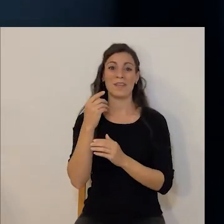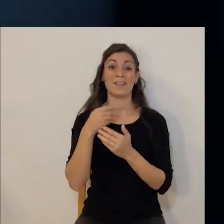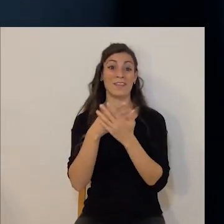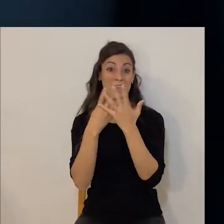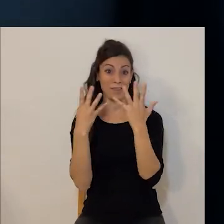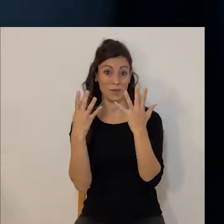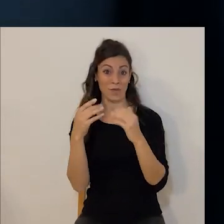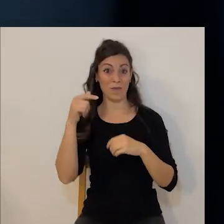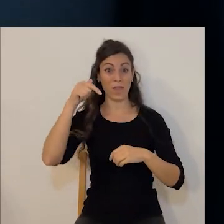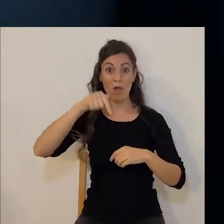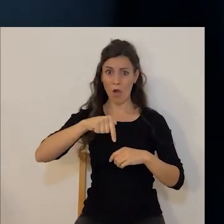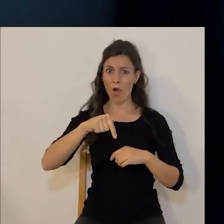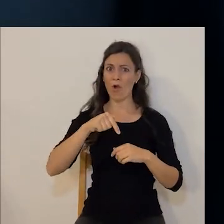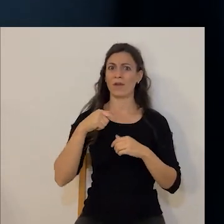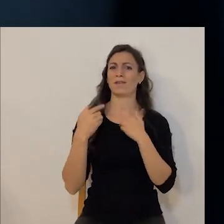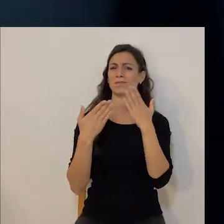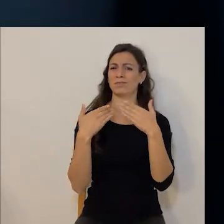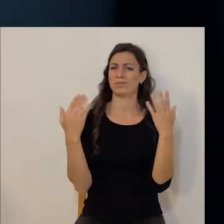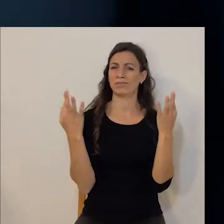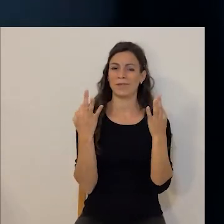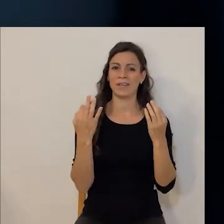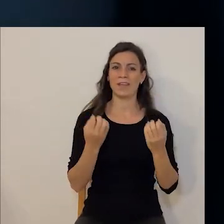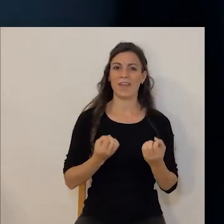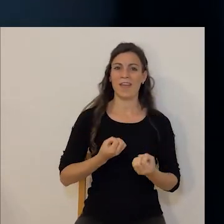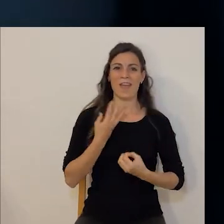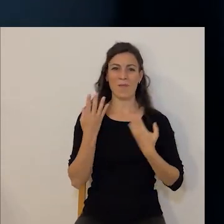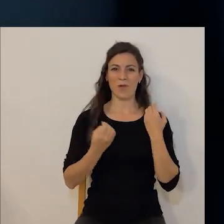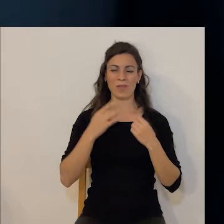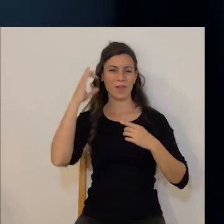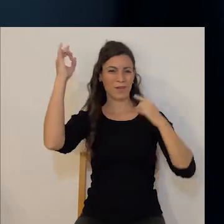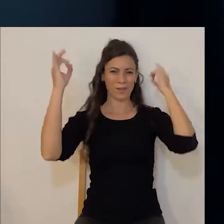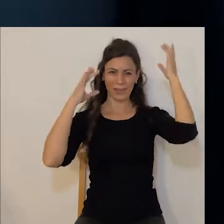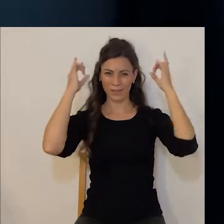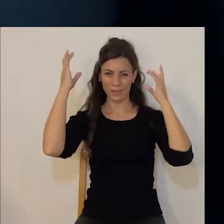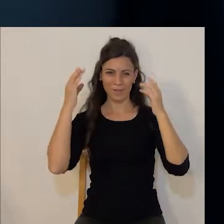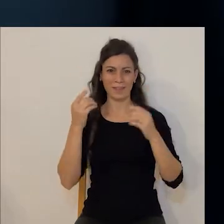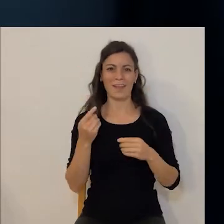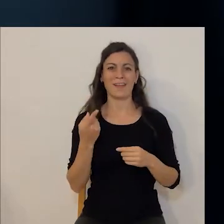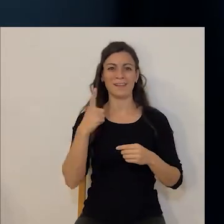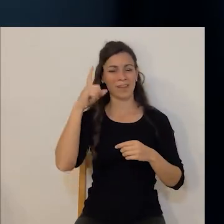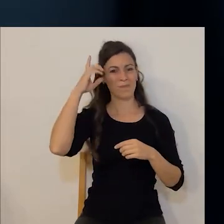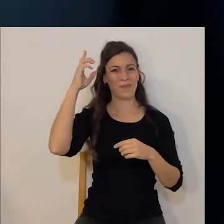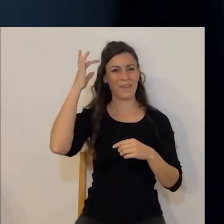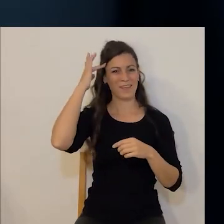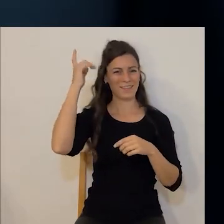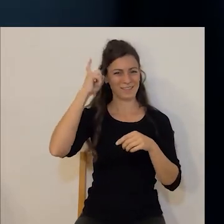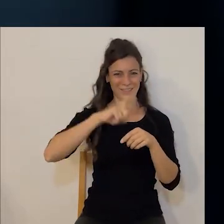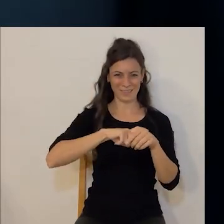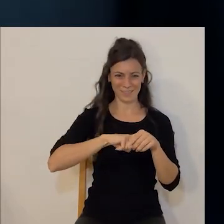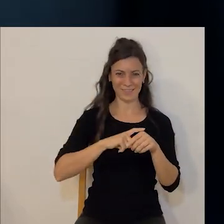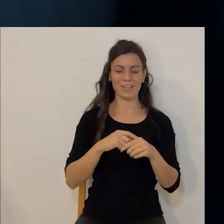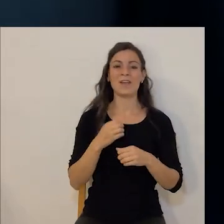de neuroeducación, emoción y creatividad a través del juego. Buenas tardes, Nuria.